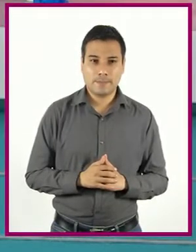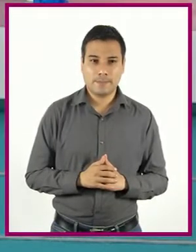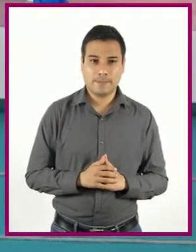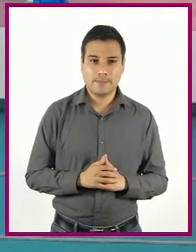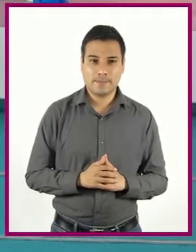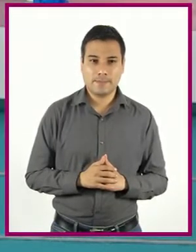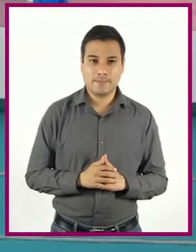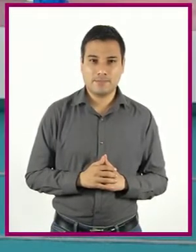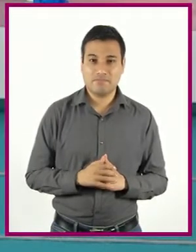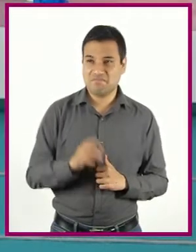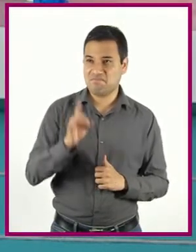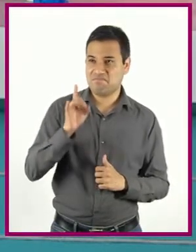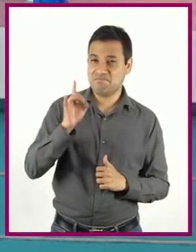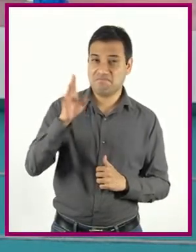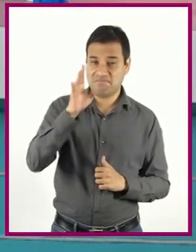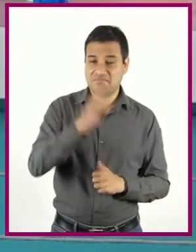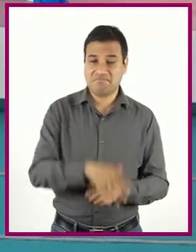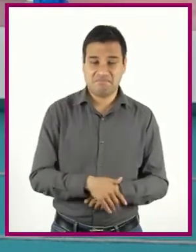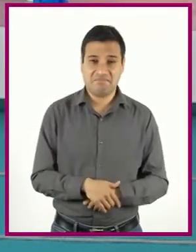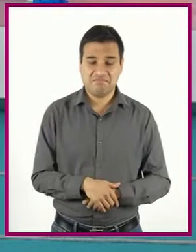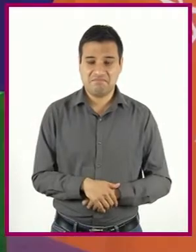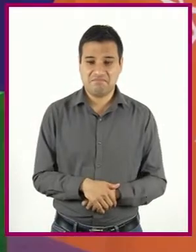¡No! Nosotros ganamos.